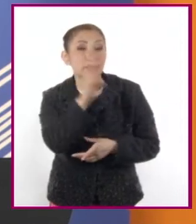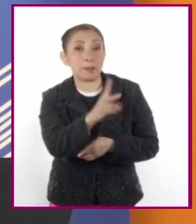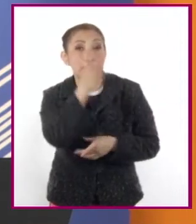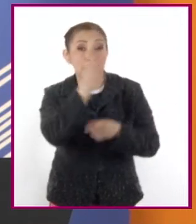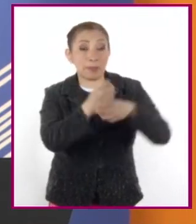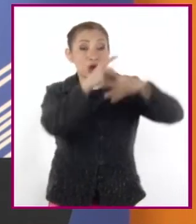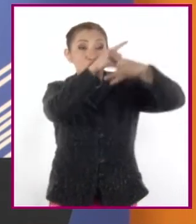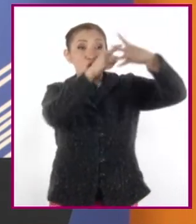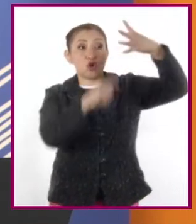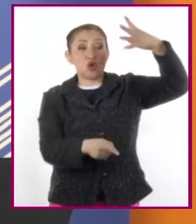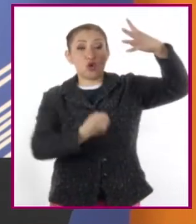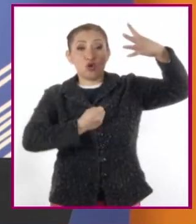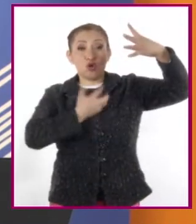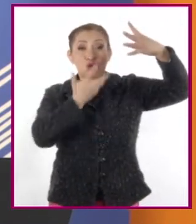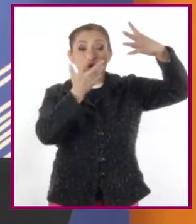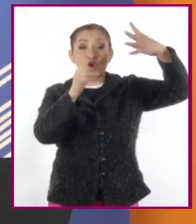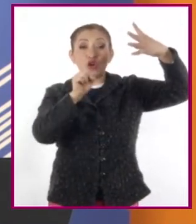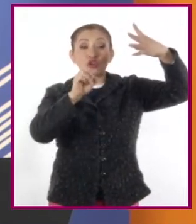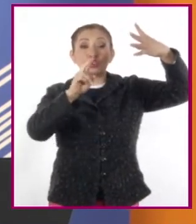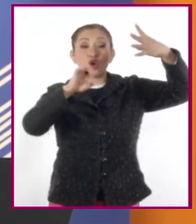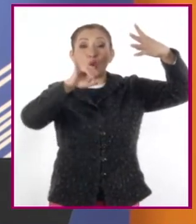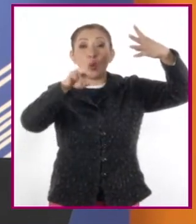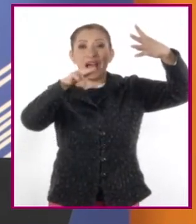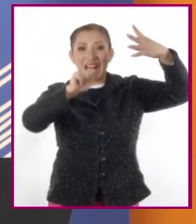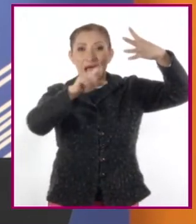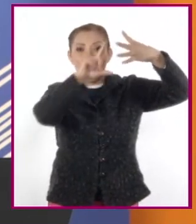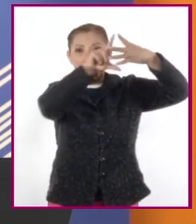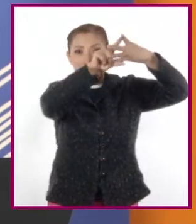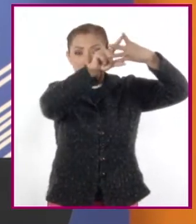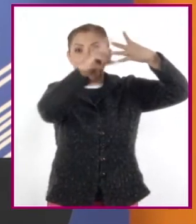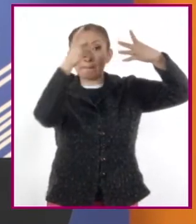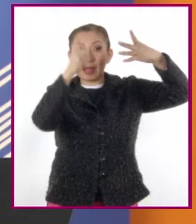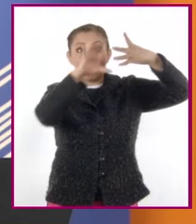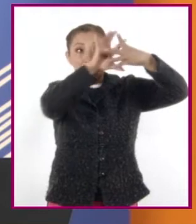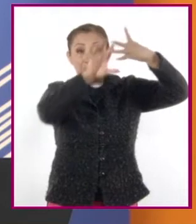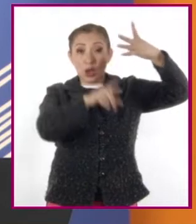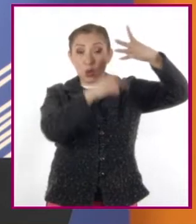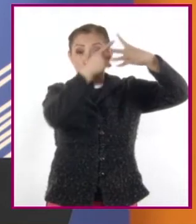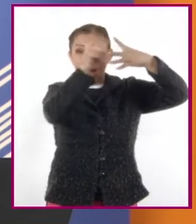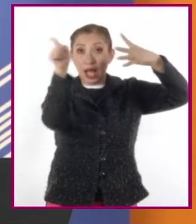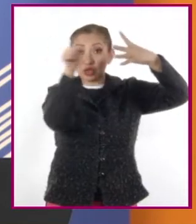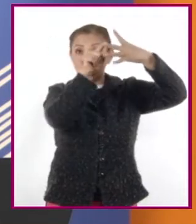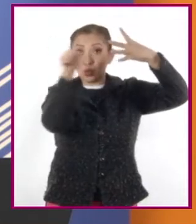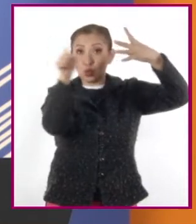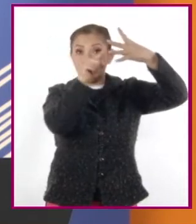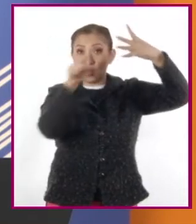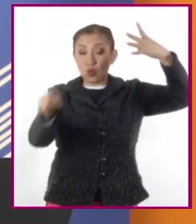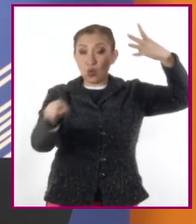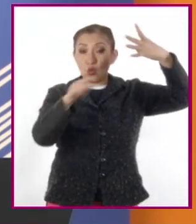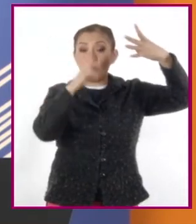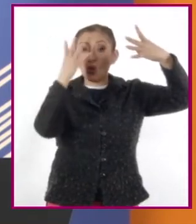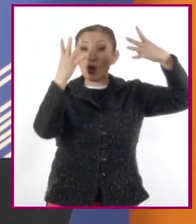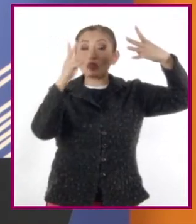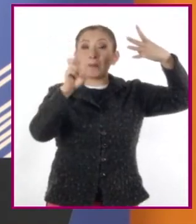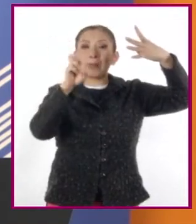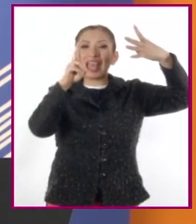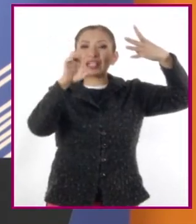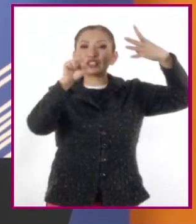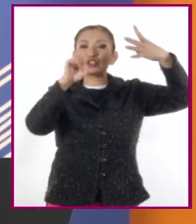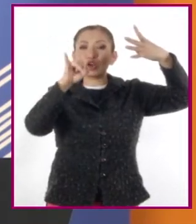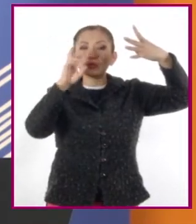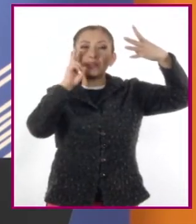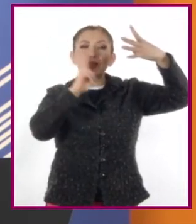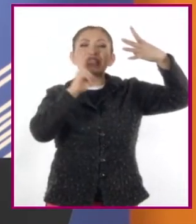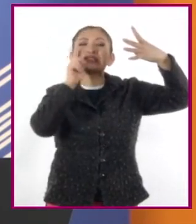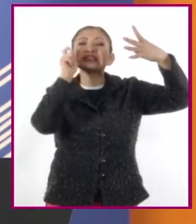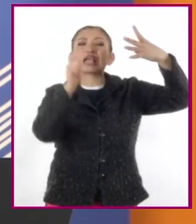primera estrofa del poema de Sor Juana, en este caso el primer cuarteto, y con estos 4 versos, vamos a verificar a